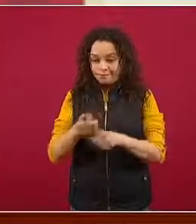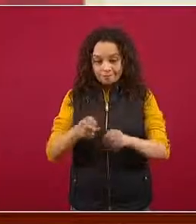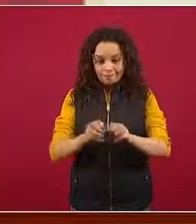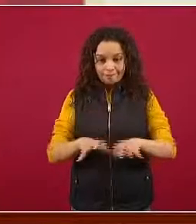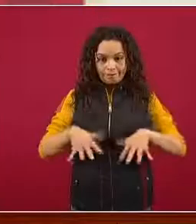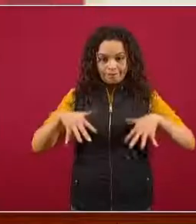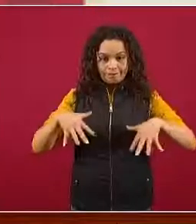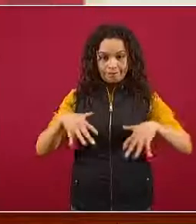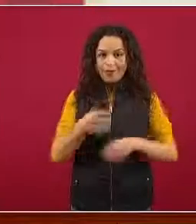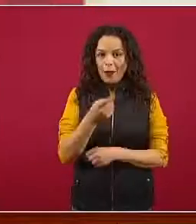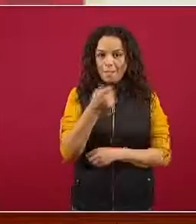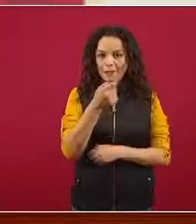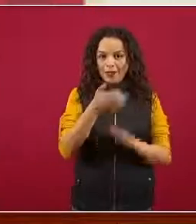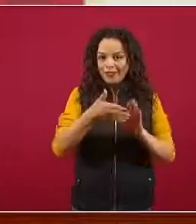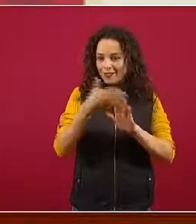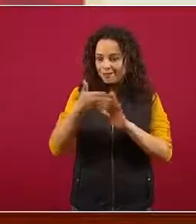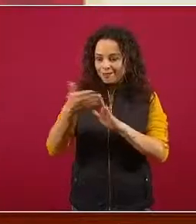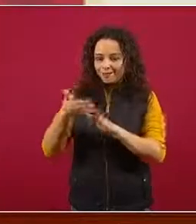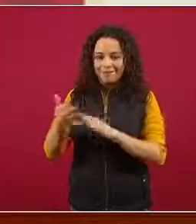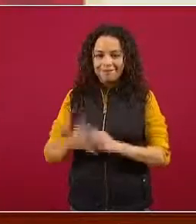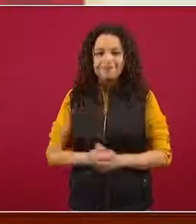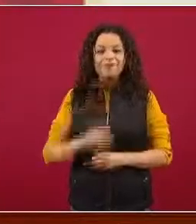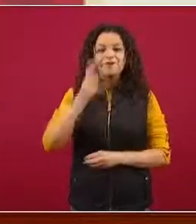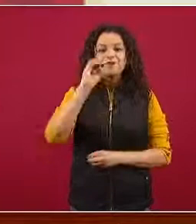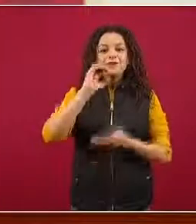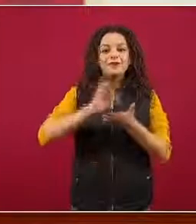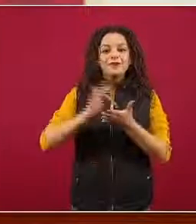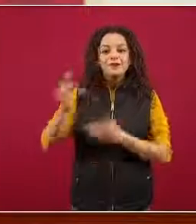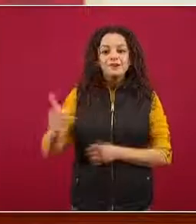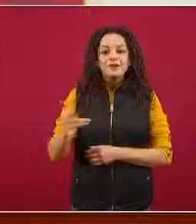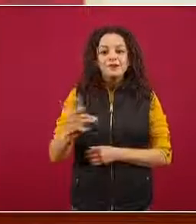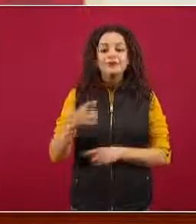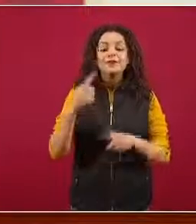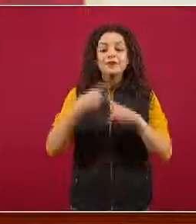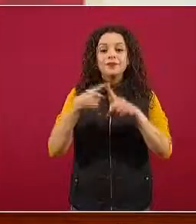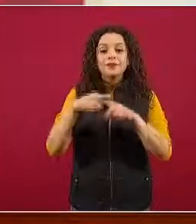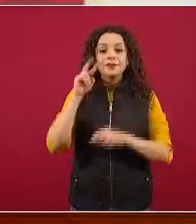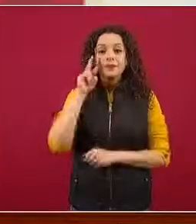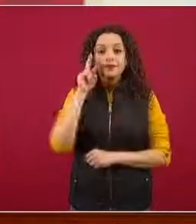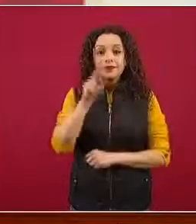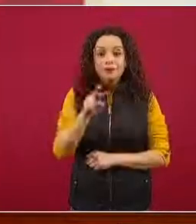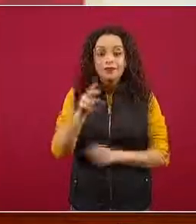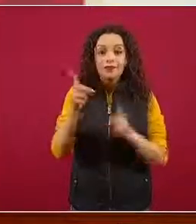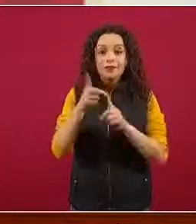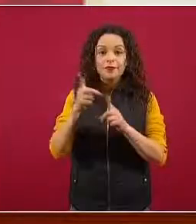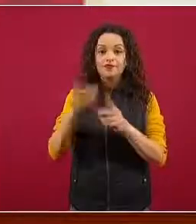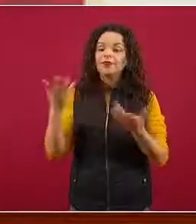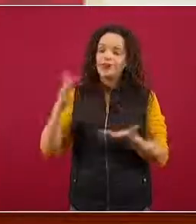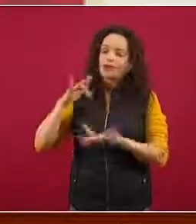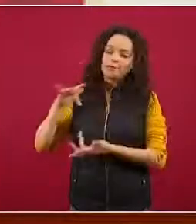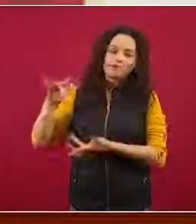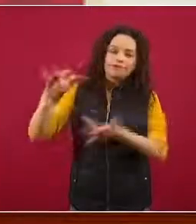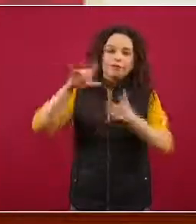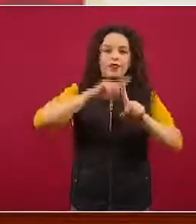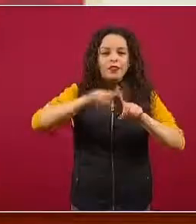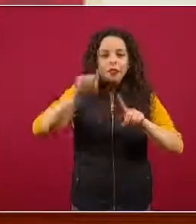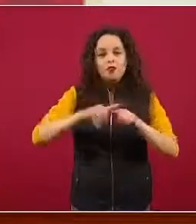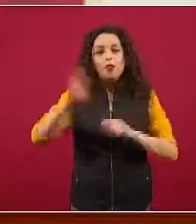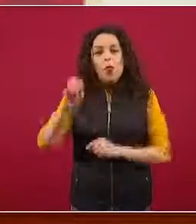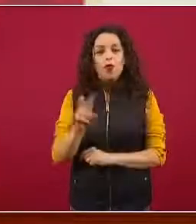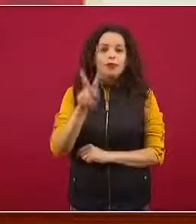somos muy poquitos, y muchas gracias a quien está conectado a través de cualquiera de las plataformas,